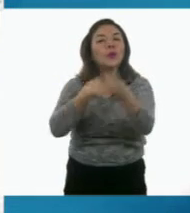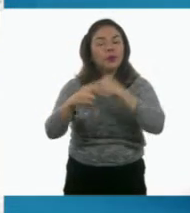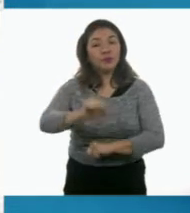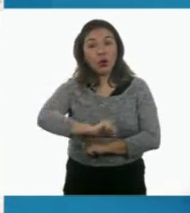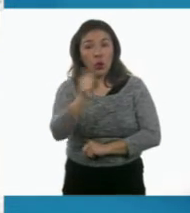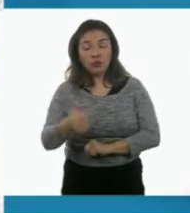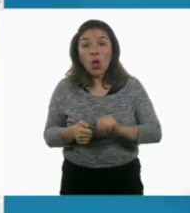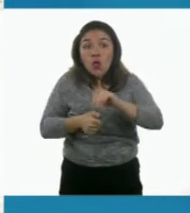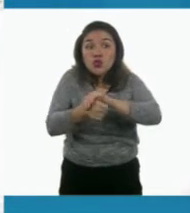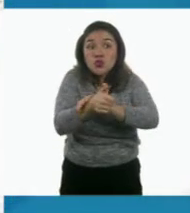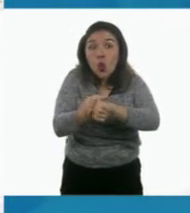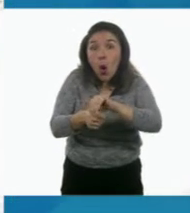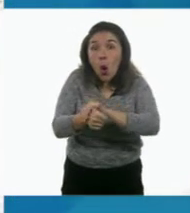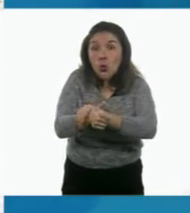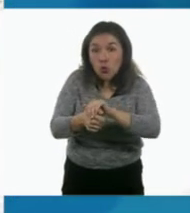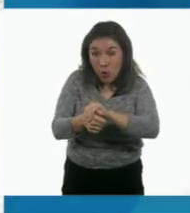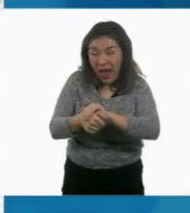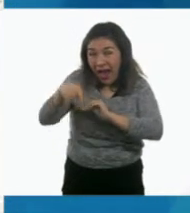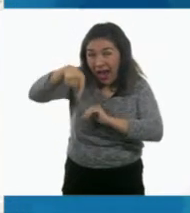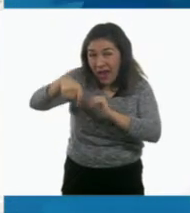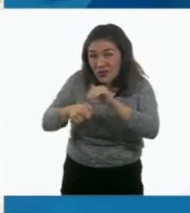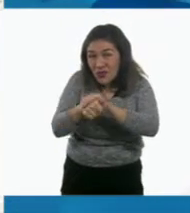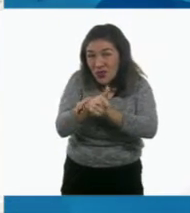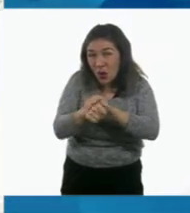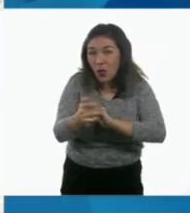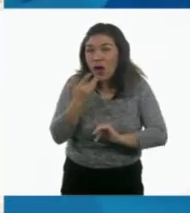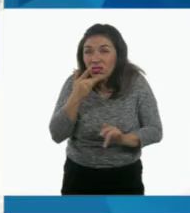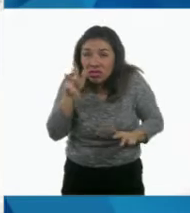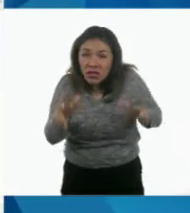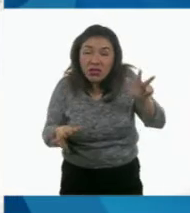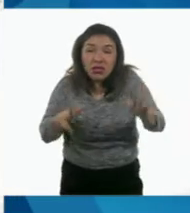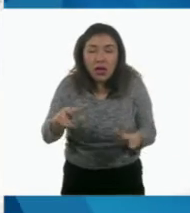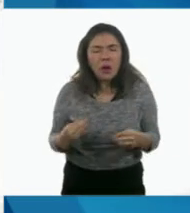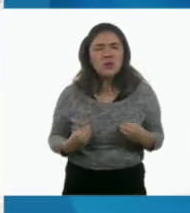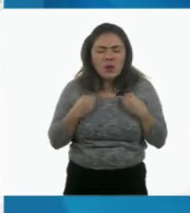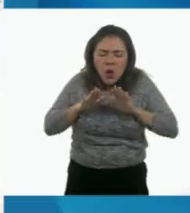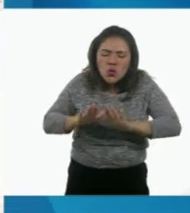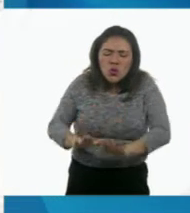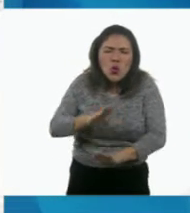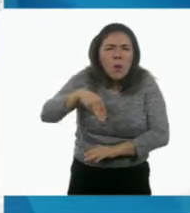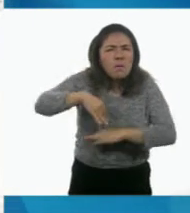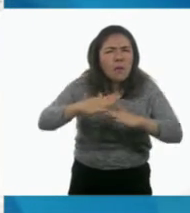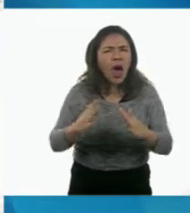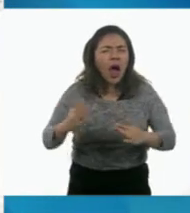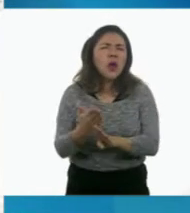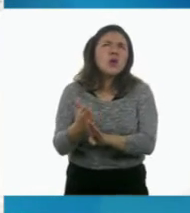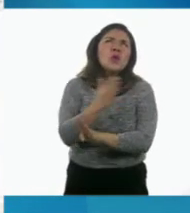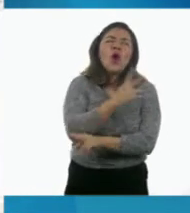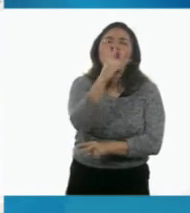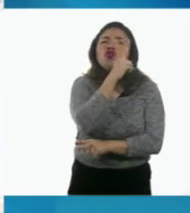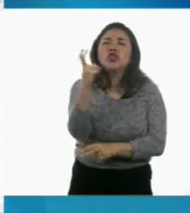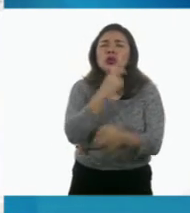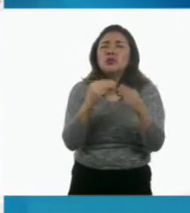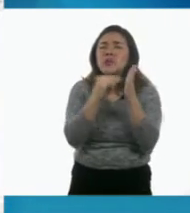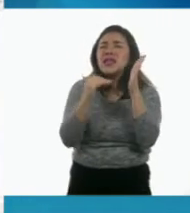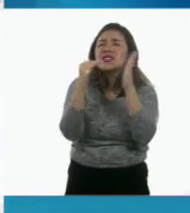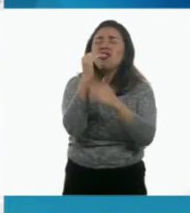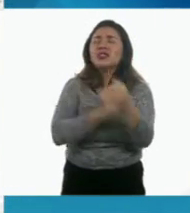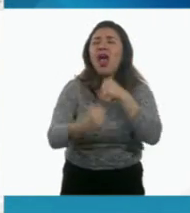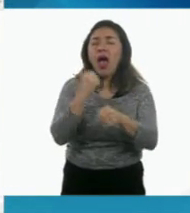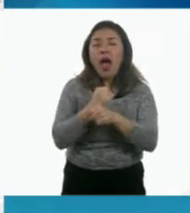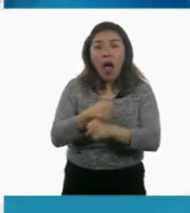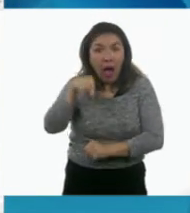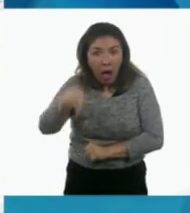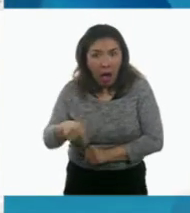Tortugas al poder. La tortuga es un reptil que vive en el mar desde hace 200 millones de años. Está